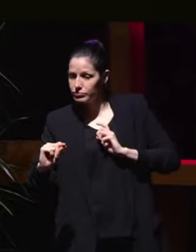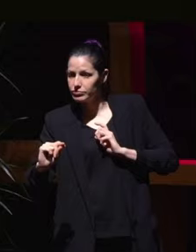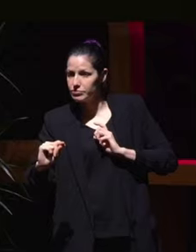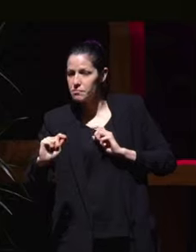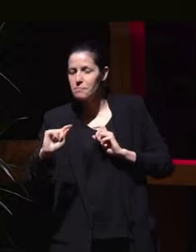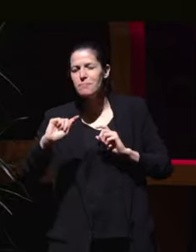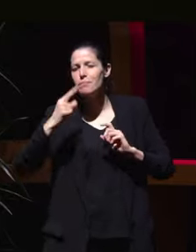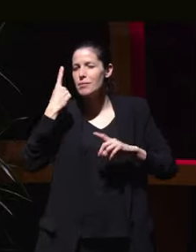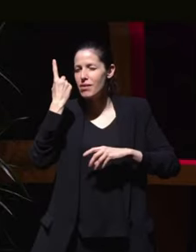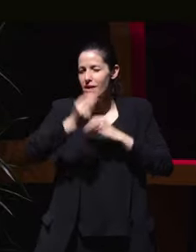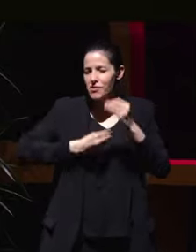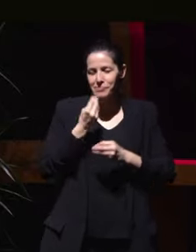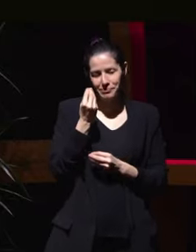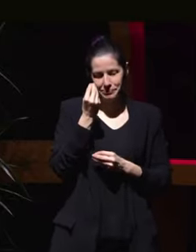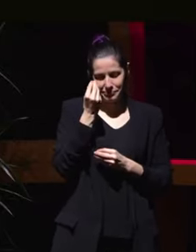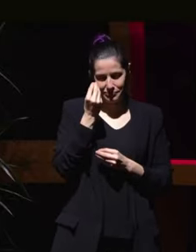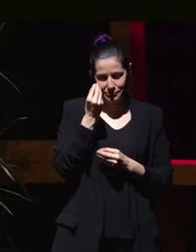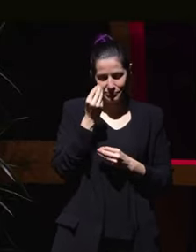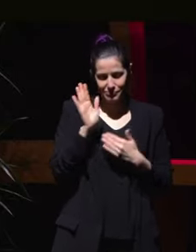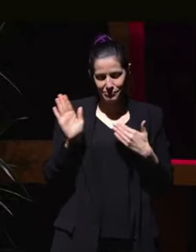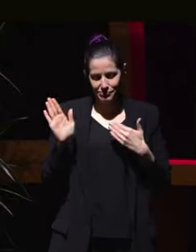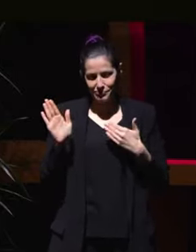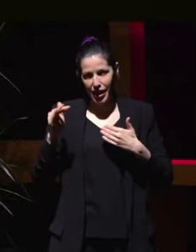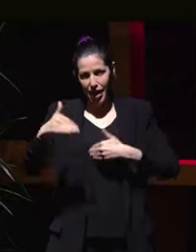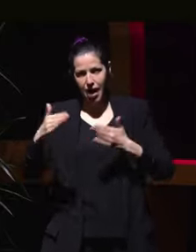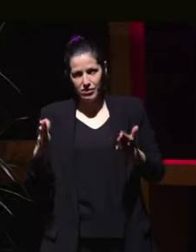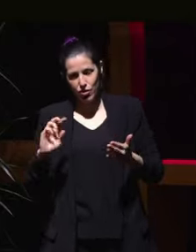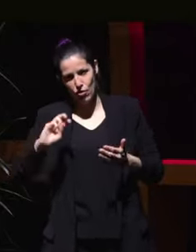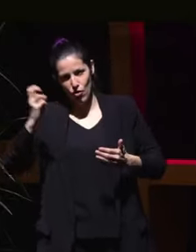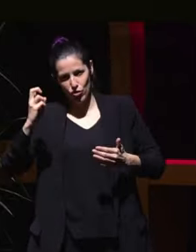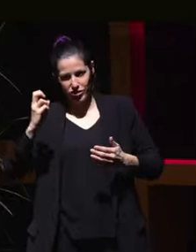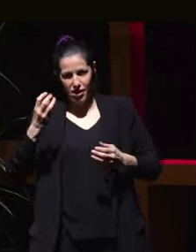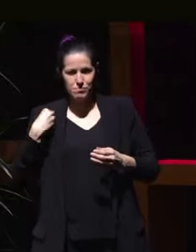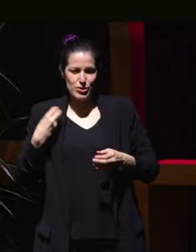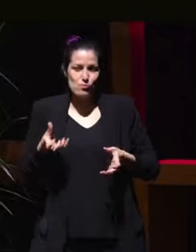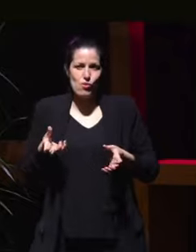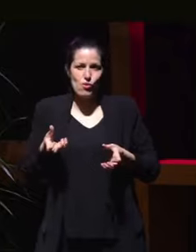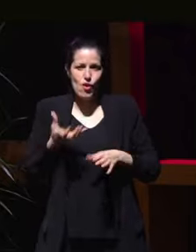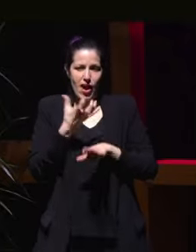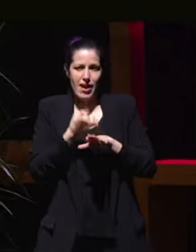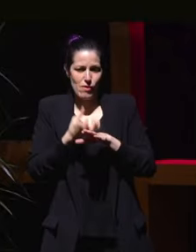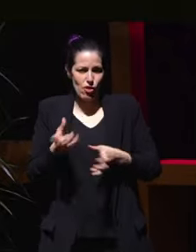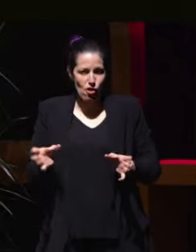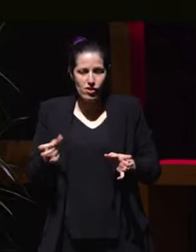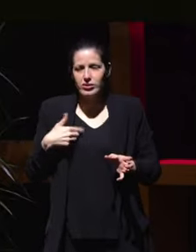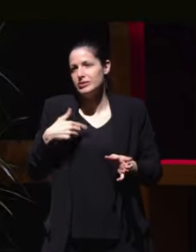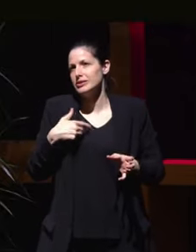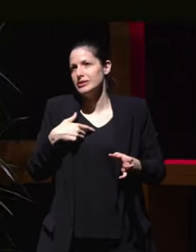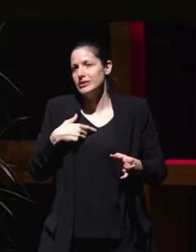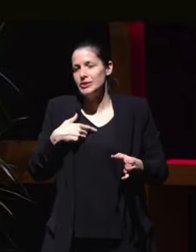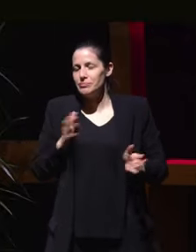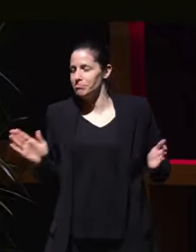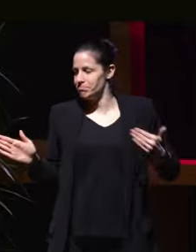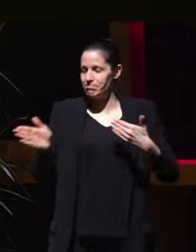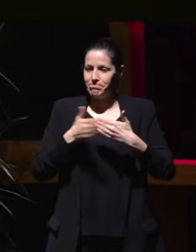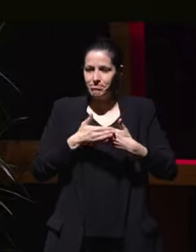que fixen fue pecharme en otra cabina donde hacíamos las grabaciones con un compañero y empezar a chorar como una nena pequeña,